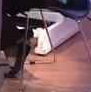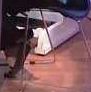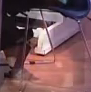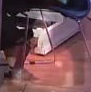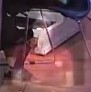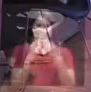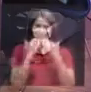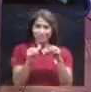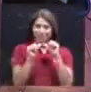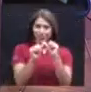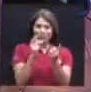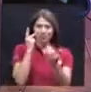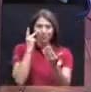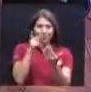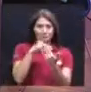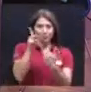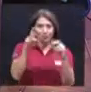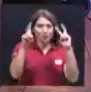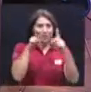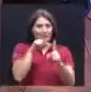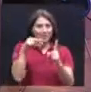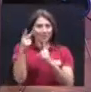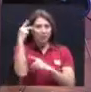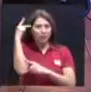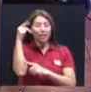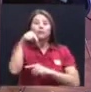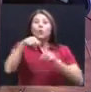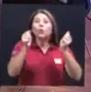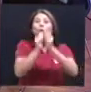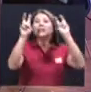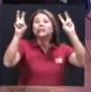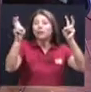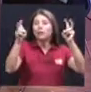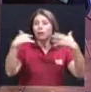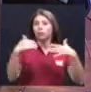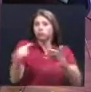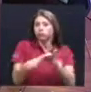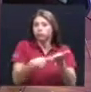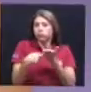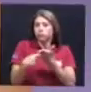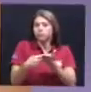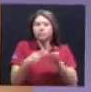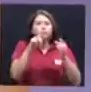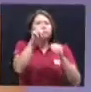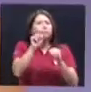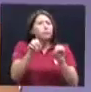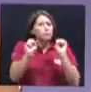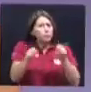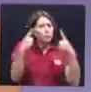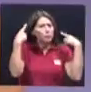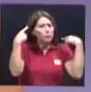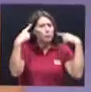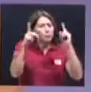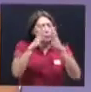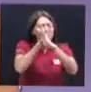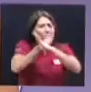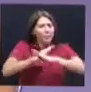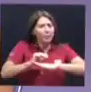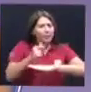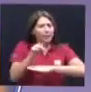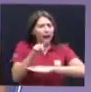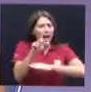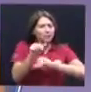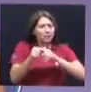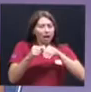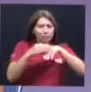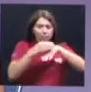Gracias por seguir en sintonía de miradas políticas hoy con este tema bien polémico es posible la paz en gaza y lo más